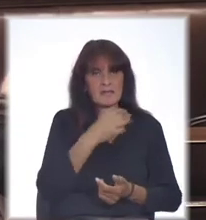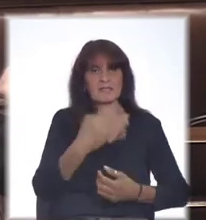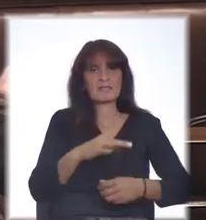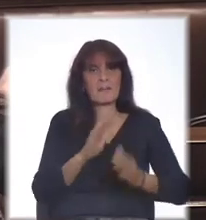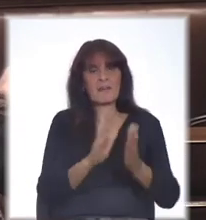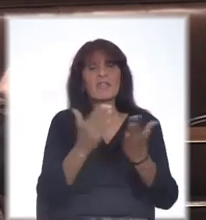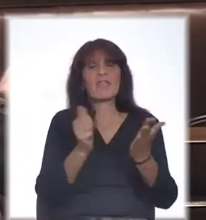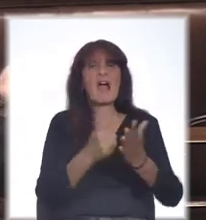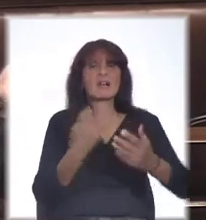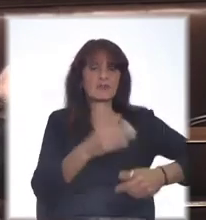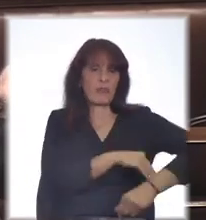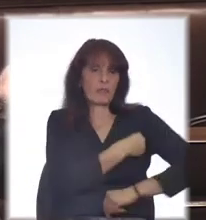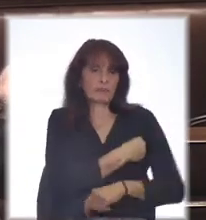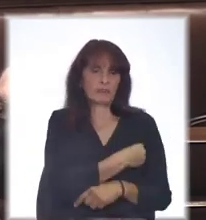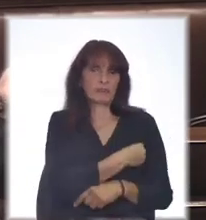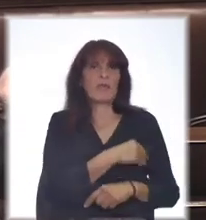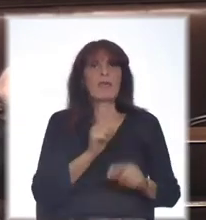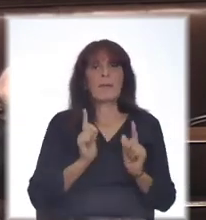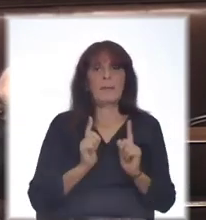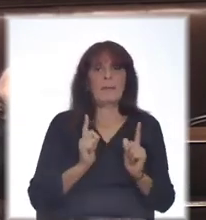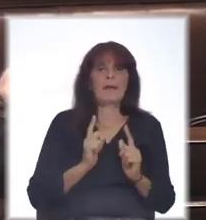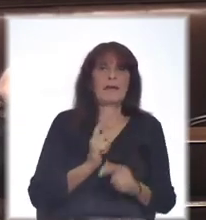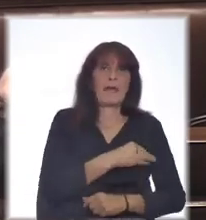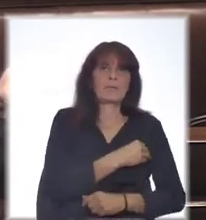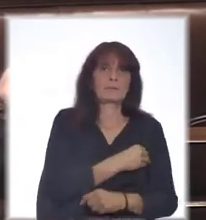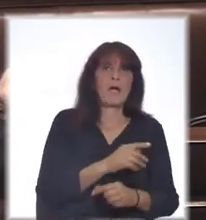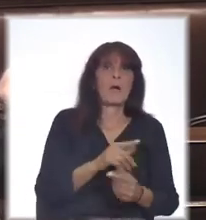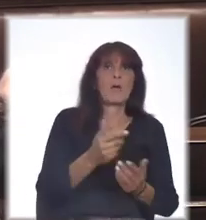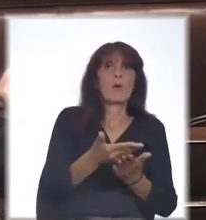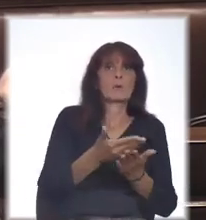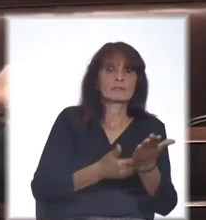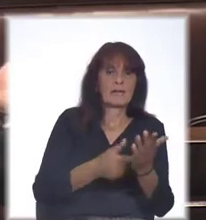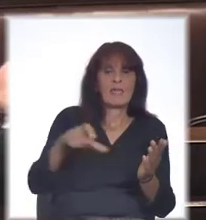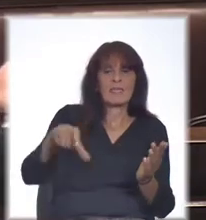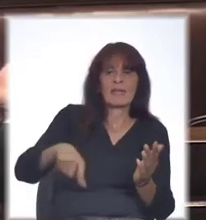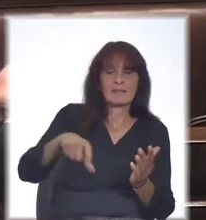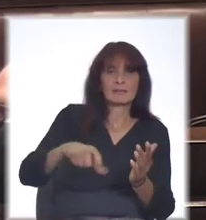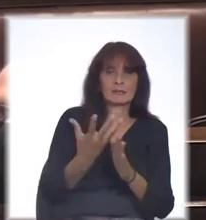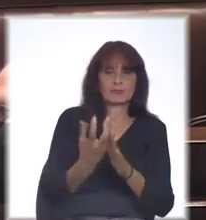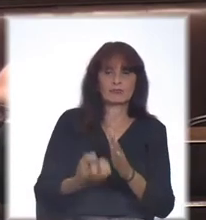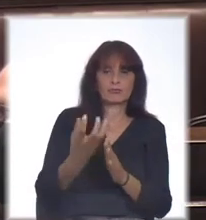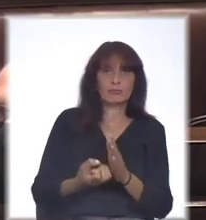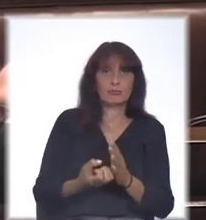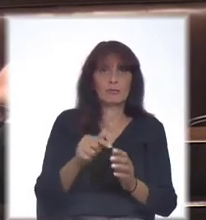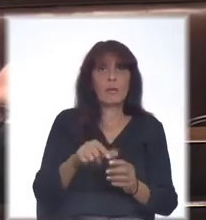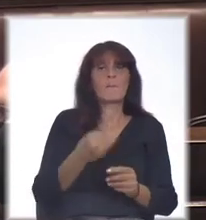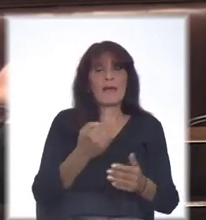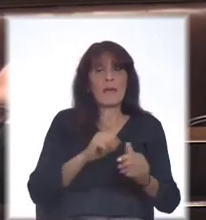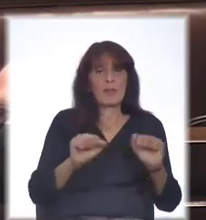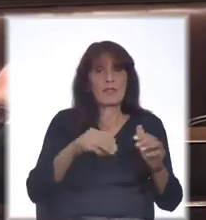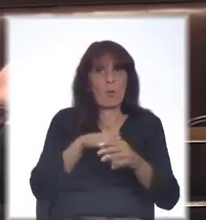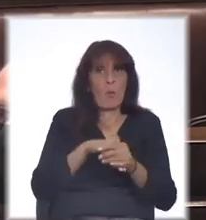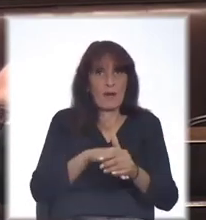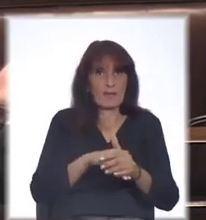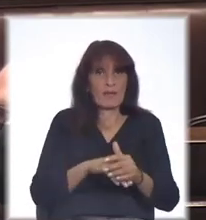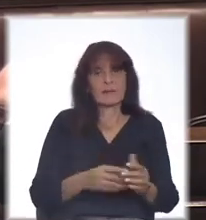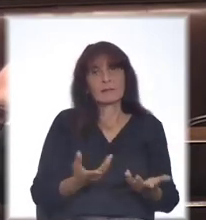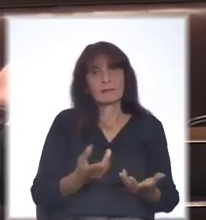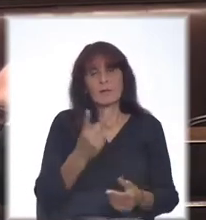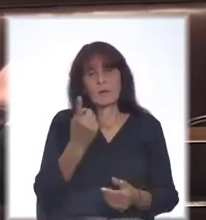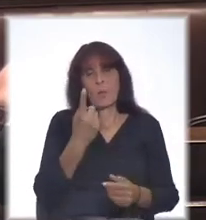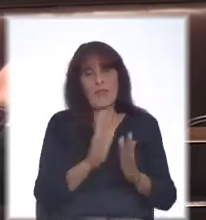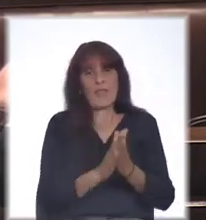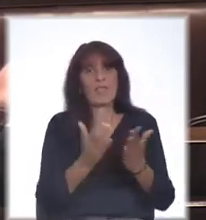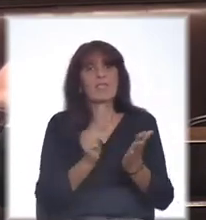derecho. Esperaba su paquetito de ejemplares con la transcripción de los cassettes de Wilson para guardar debajo de la zurda. Nada mejor que un